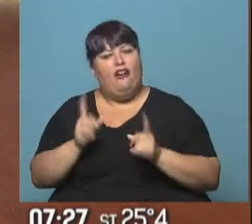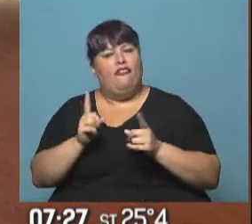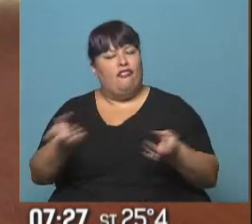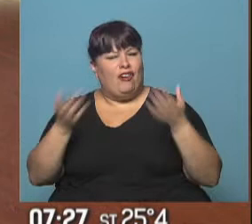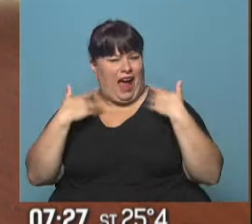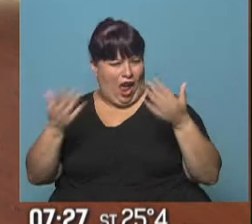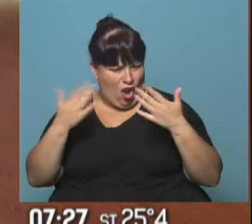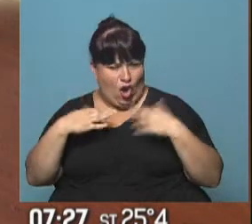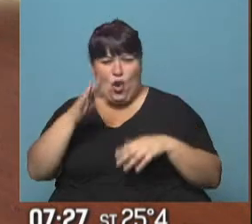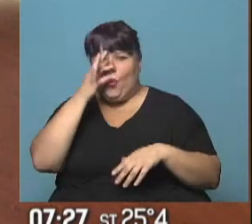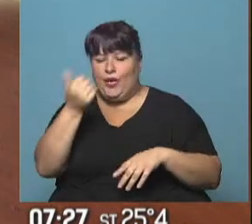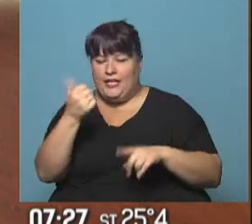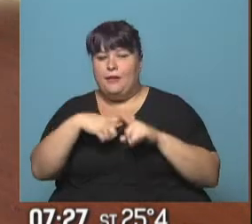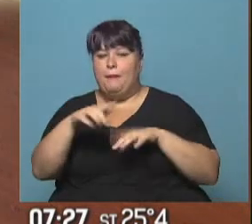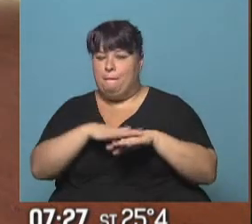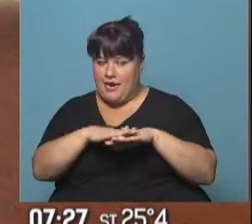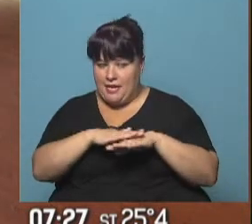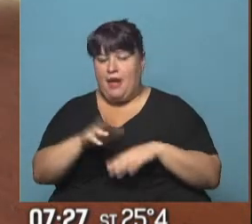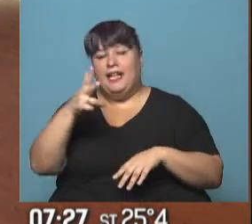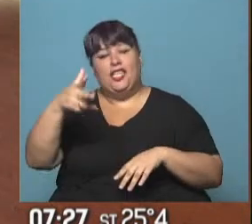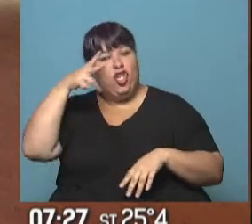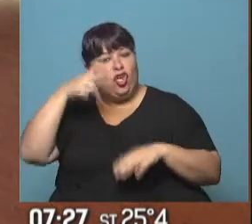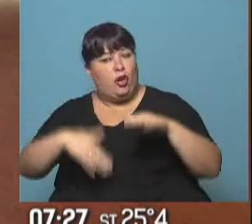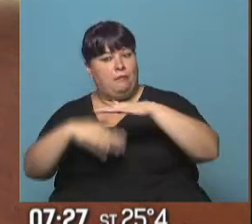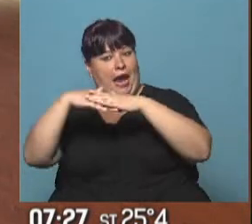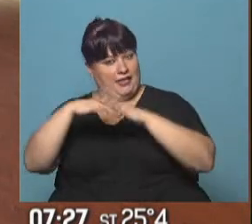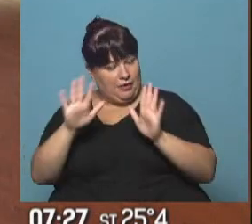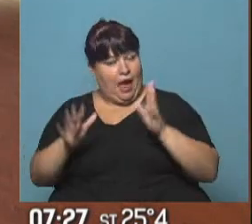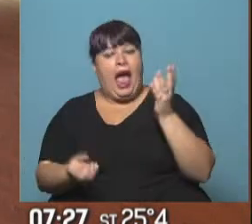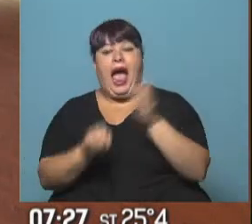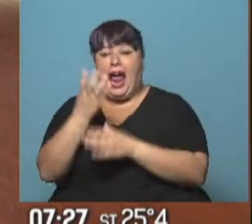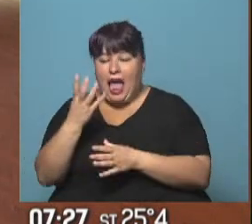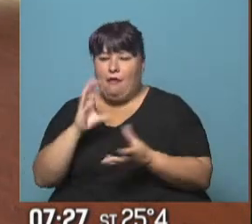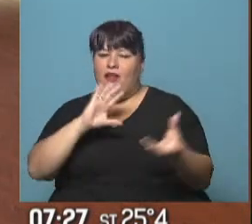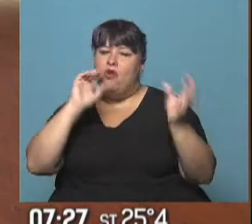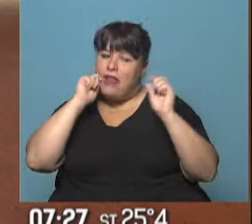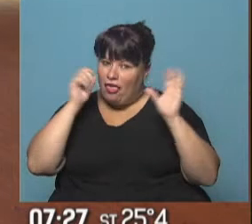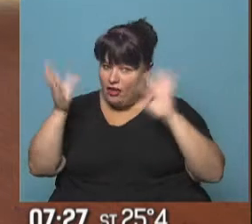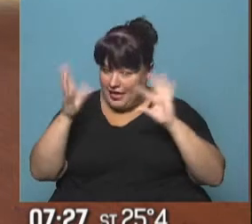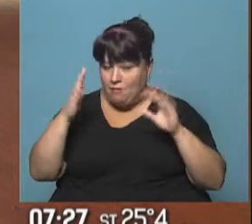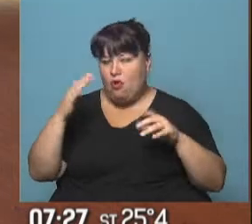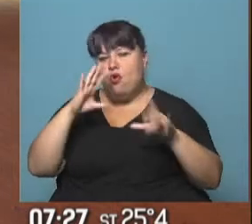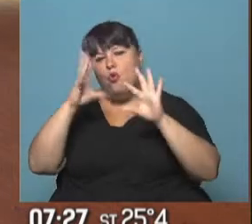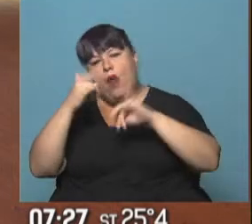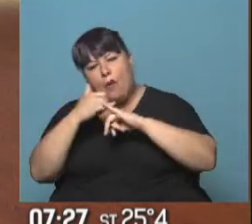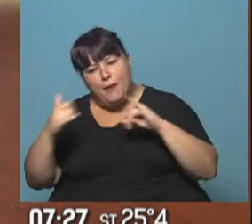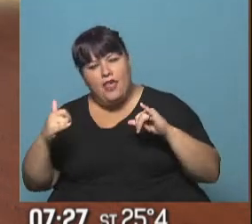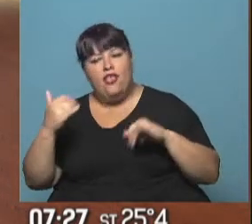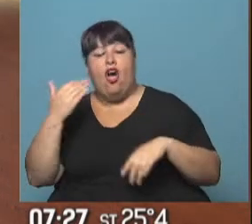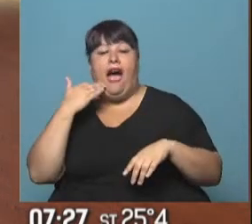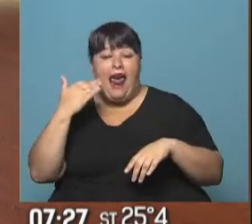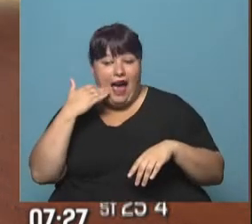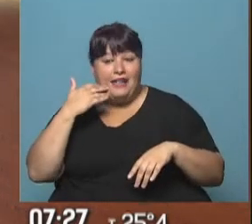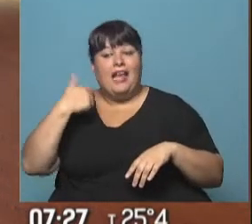calor intenso, 26 grados será la mínima, 38 grados la temperatura máxima. Durante la mañana el tiempo estará bueno, cielo apenas algo nublado. A partir de la